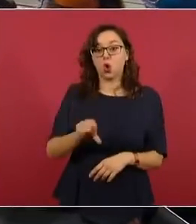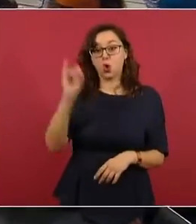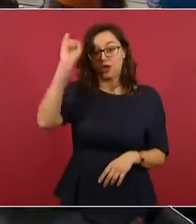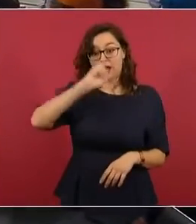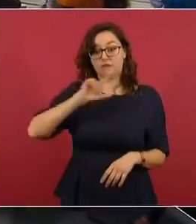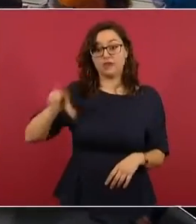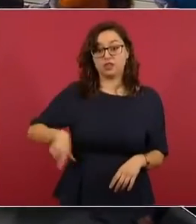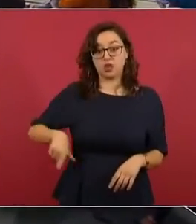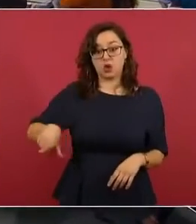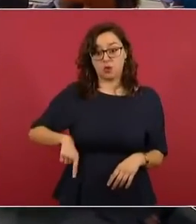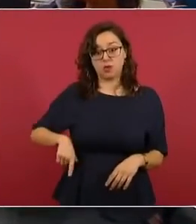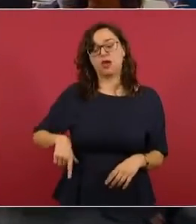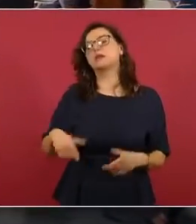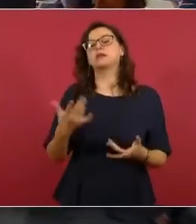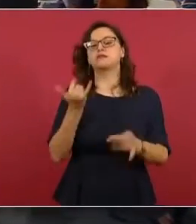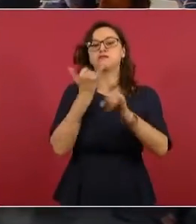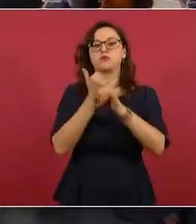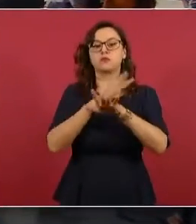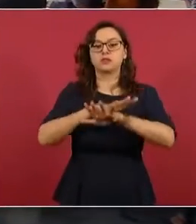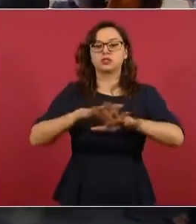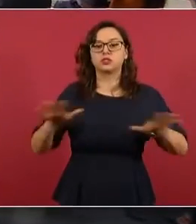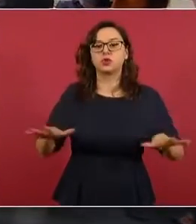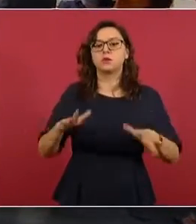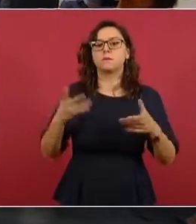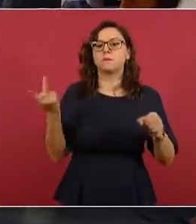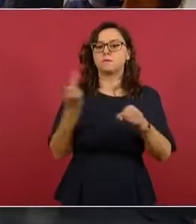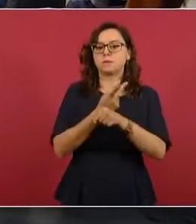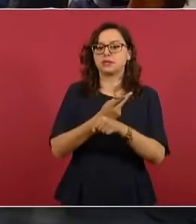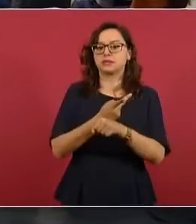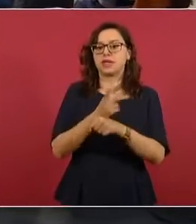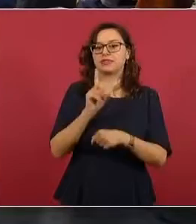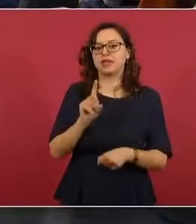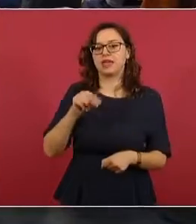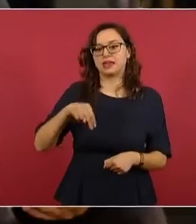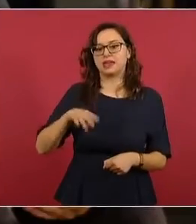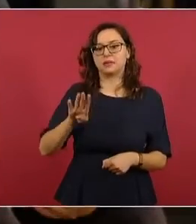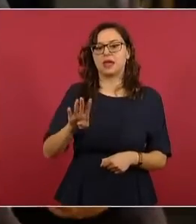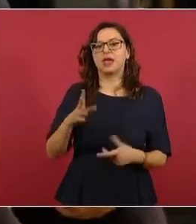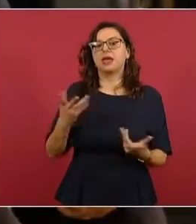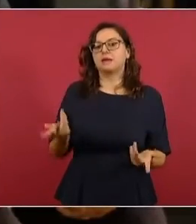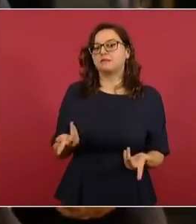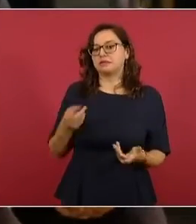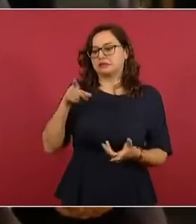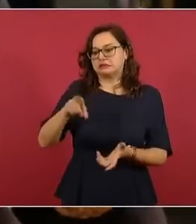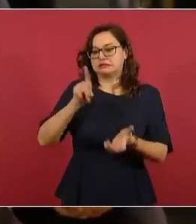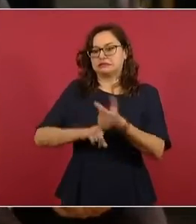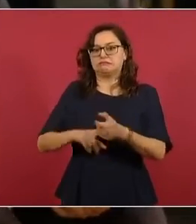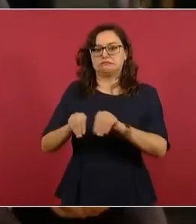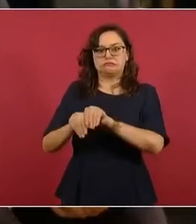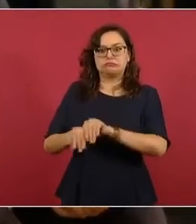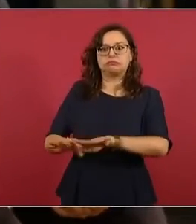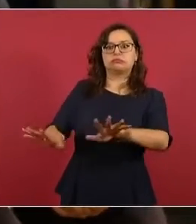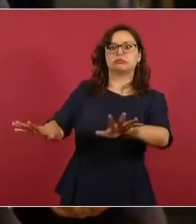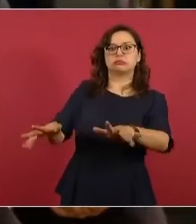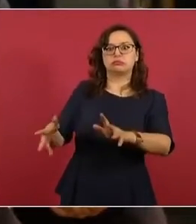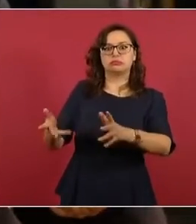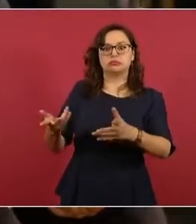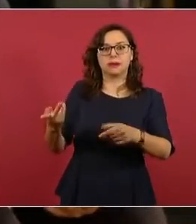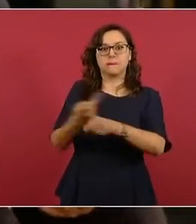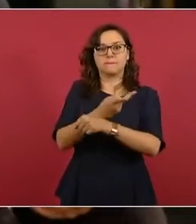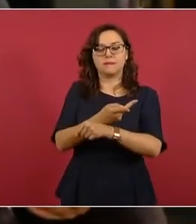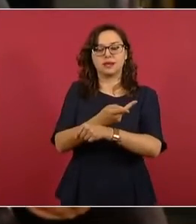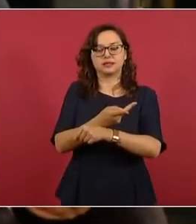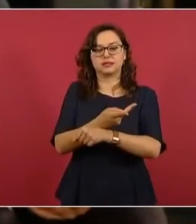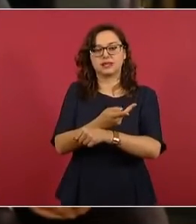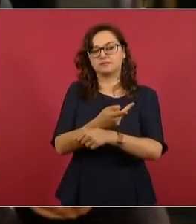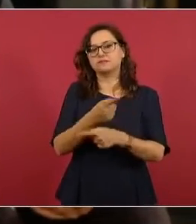raíz de la empresa DNB, muy controvertido porque se filtró, lo filtraron, qué sé yo. Preguntarle su opinión con respecto a ese tema, y aprovechando que está por